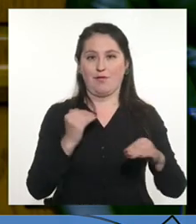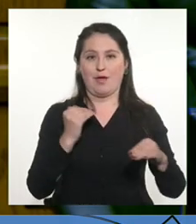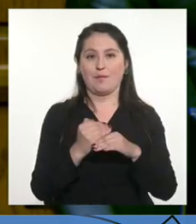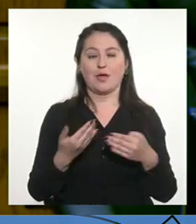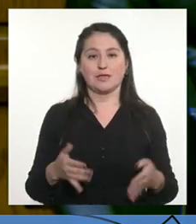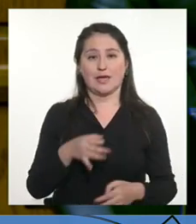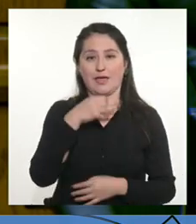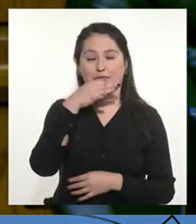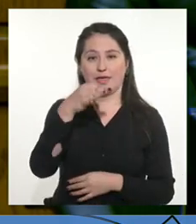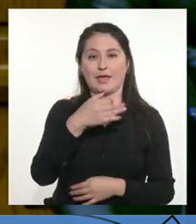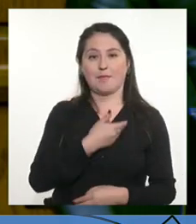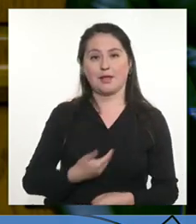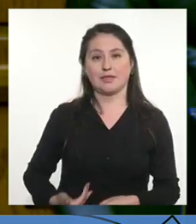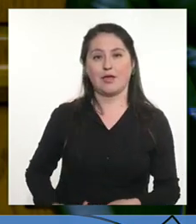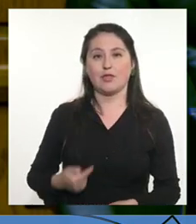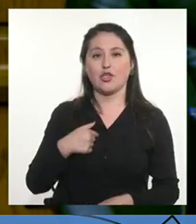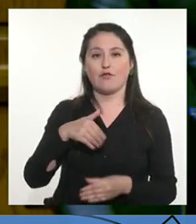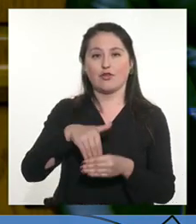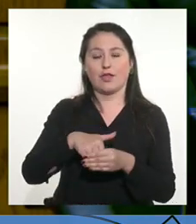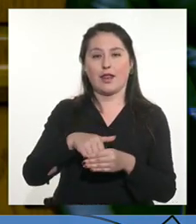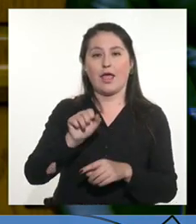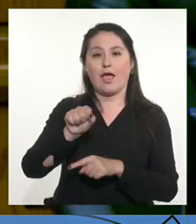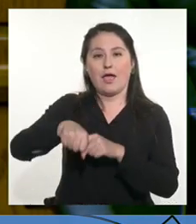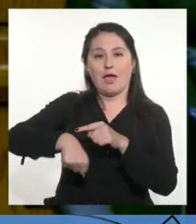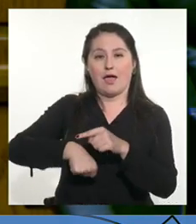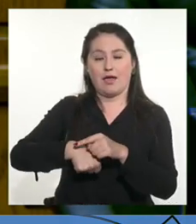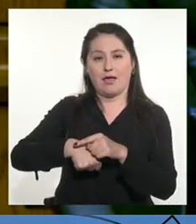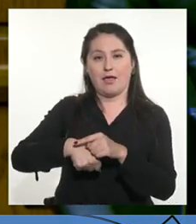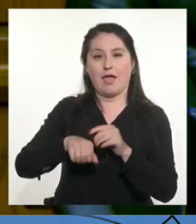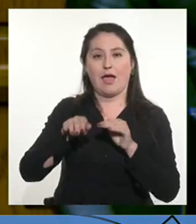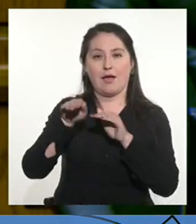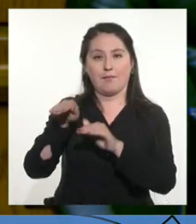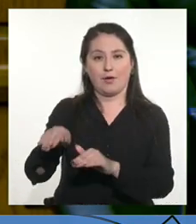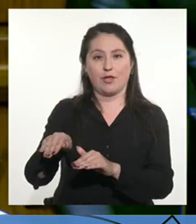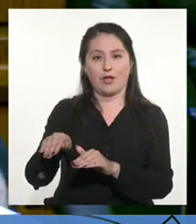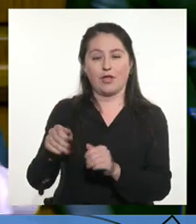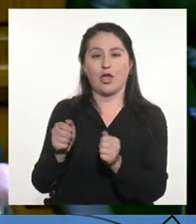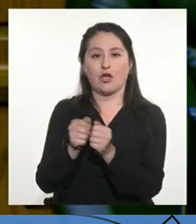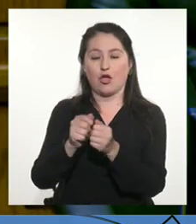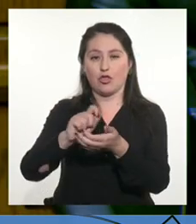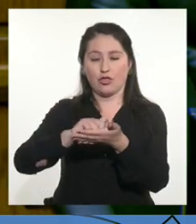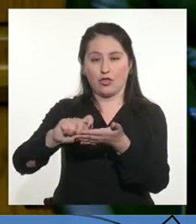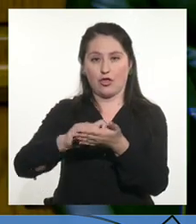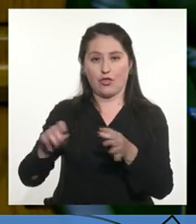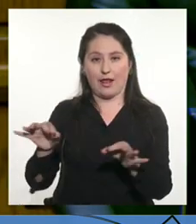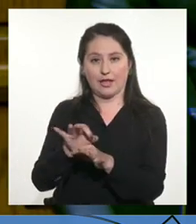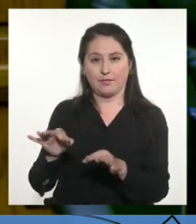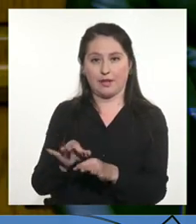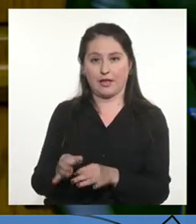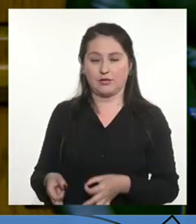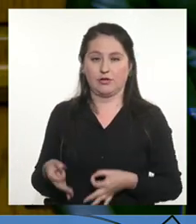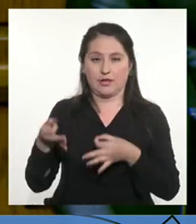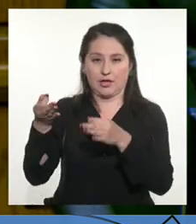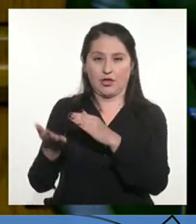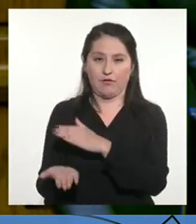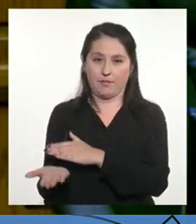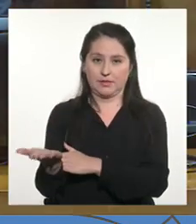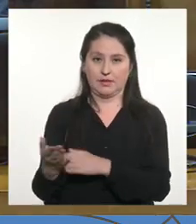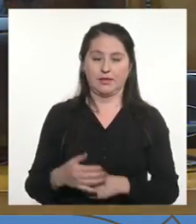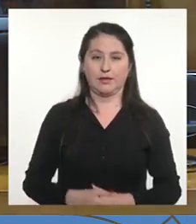señor presidente y votaré a favor con las indicaciones que presentaré en la discusión en particular